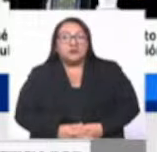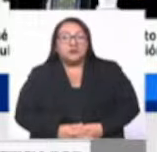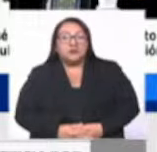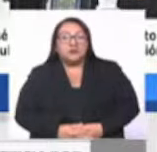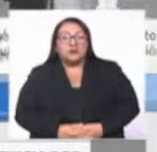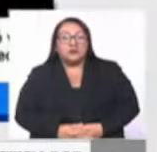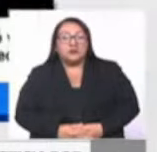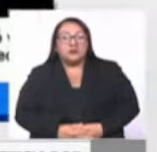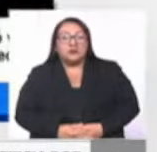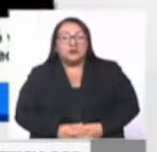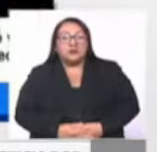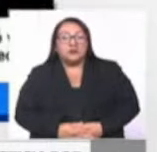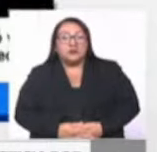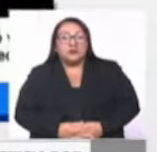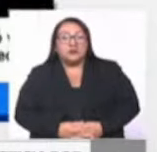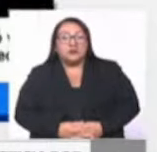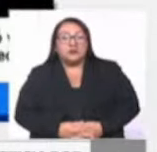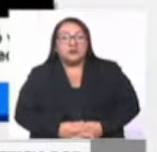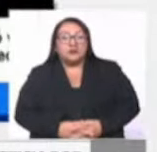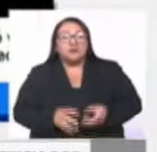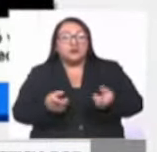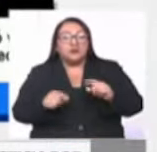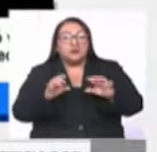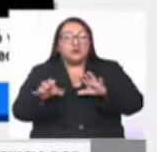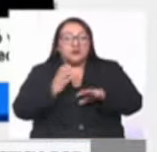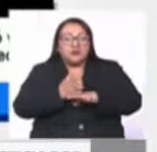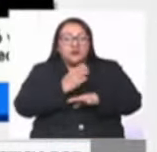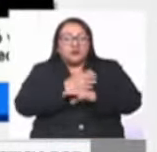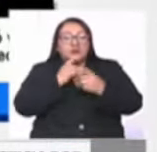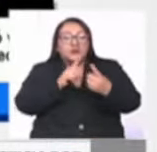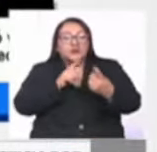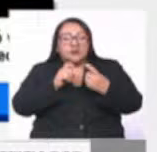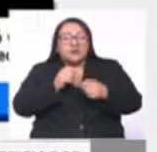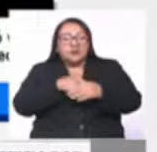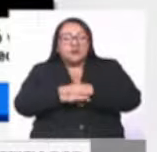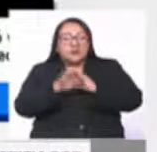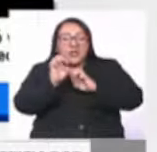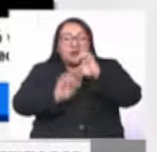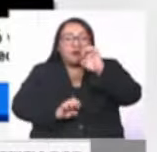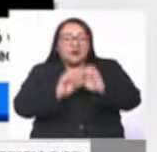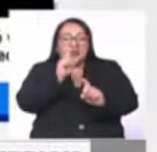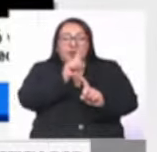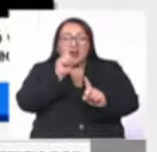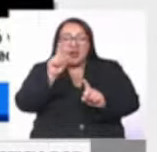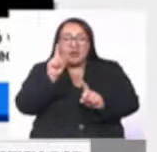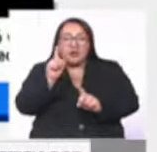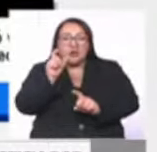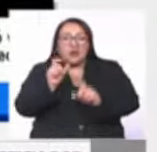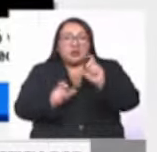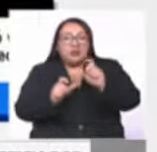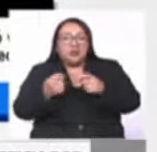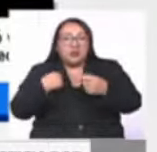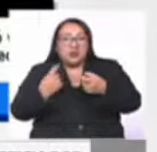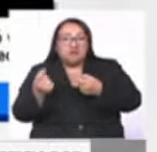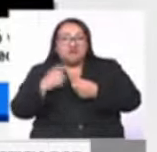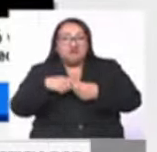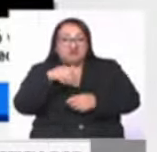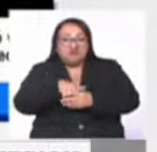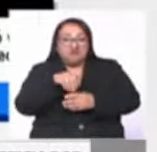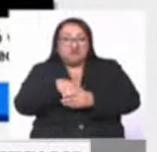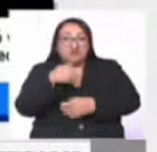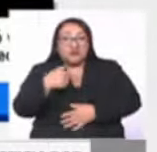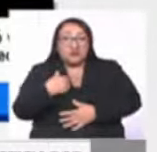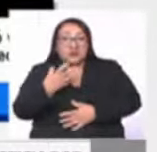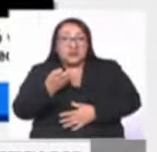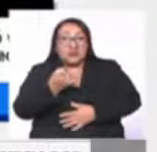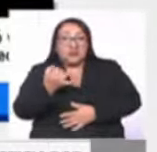ustedes revisan las entrevistas que hiciéramos en la evaluación de cada uno de los candidatos que habían pasado la